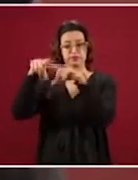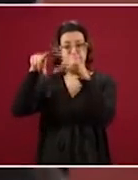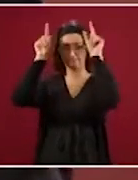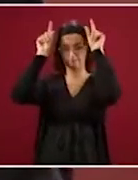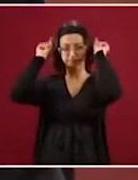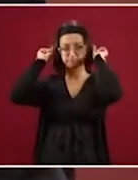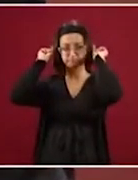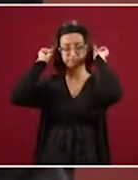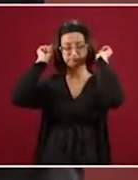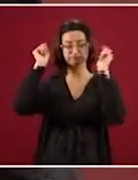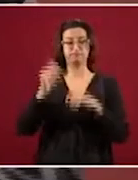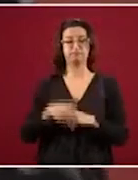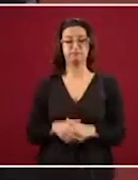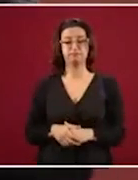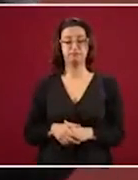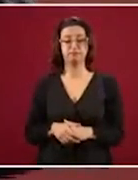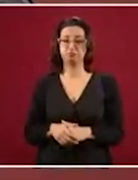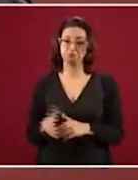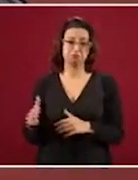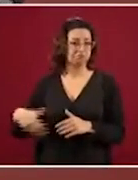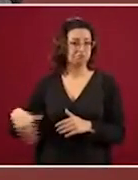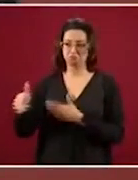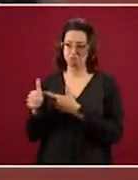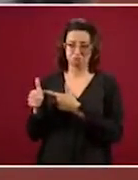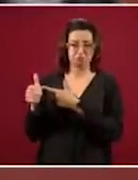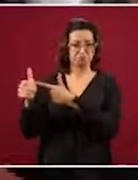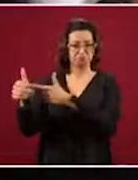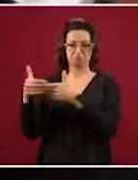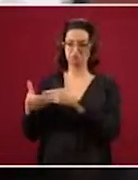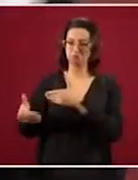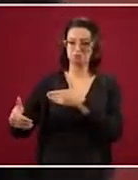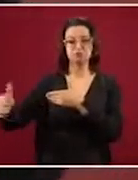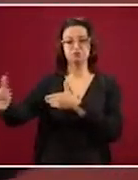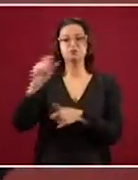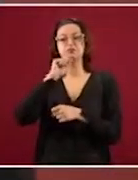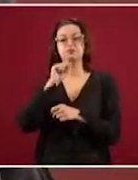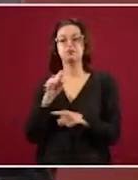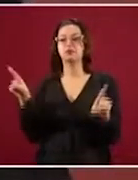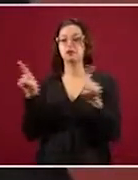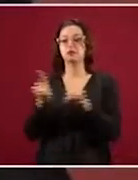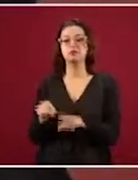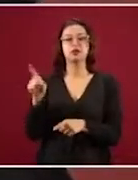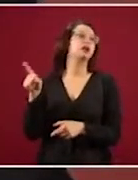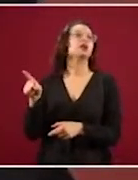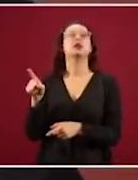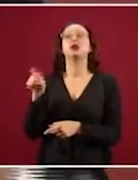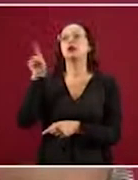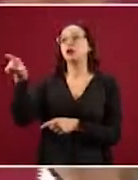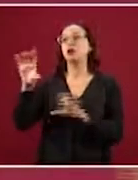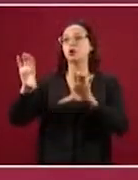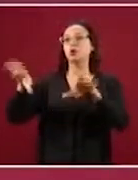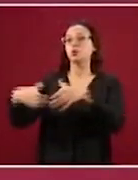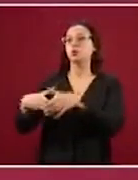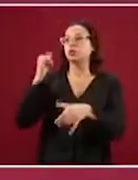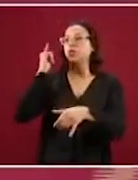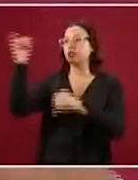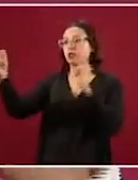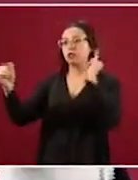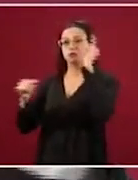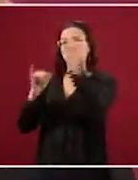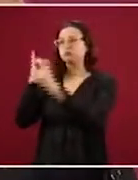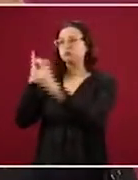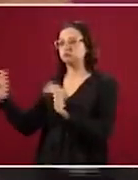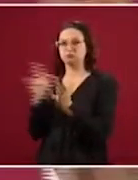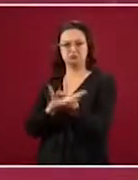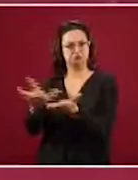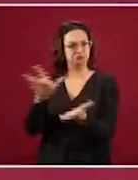enfermería. Eso va adelante y están también en las comunidades más apartadas y se están apoyando y